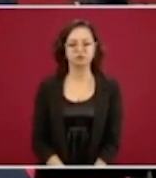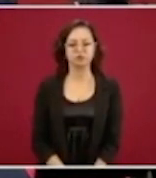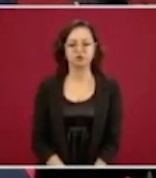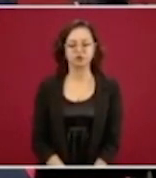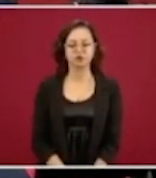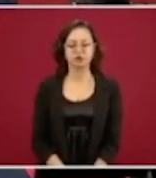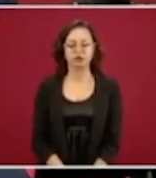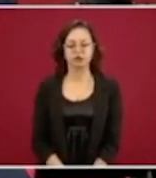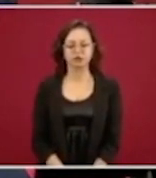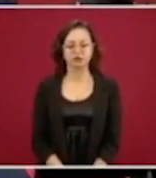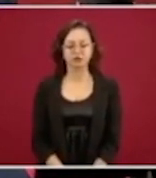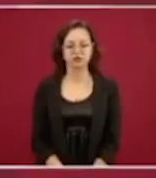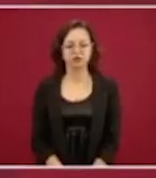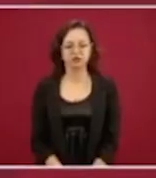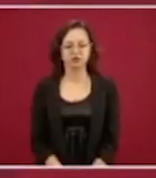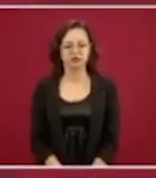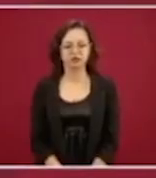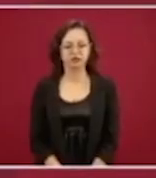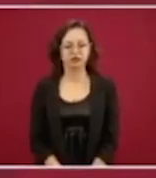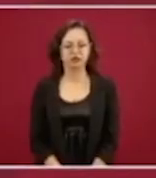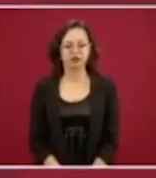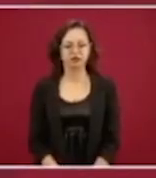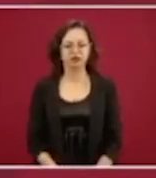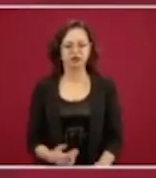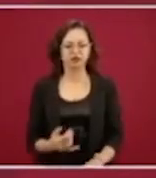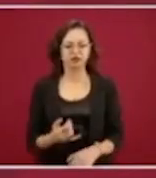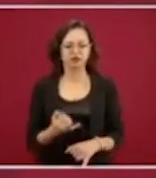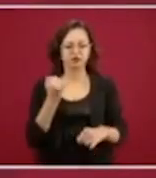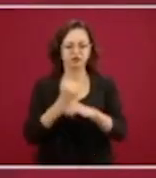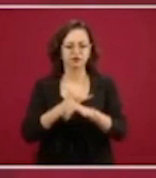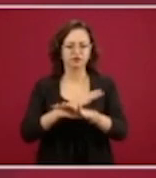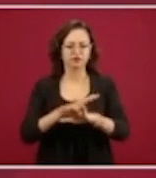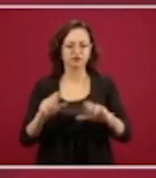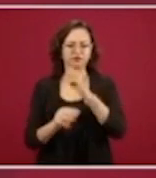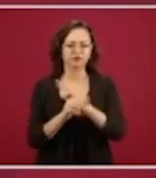todo el material médico, los insumos